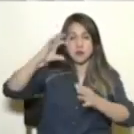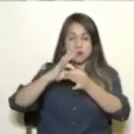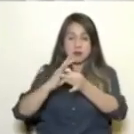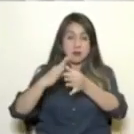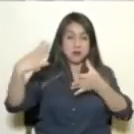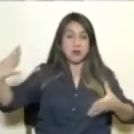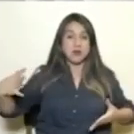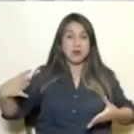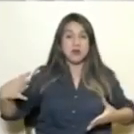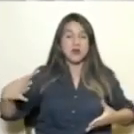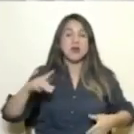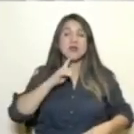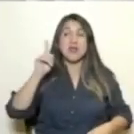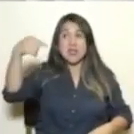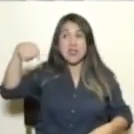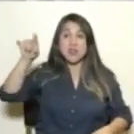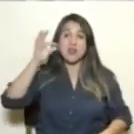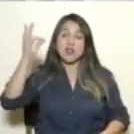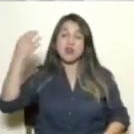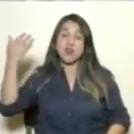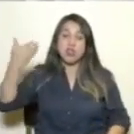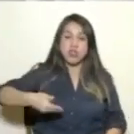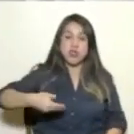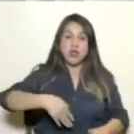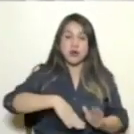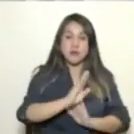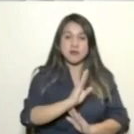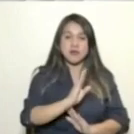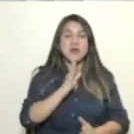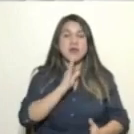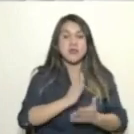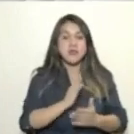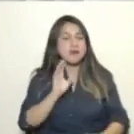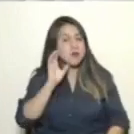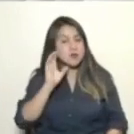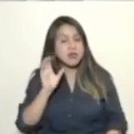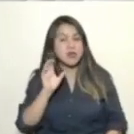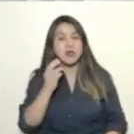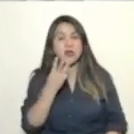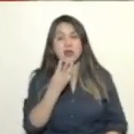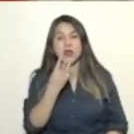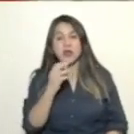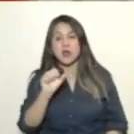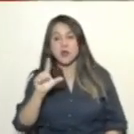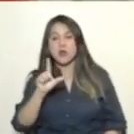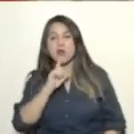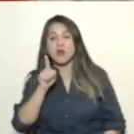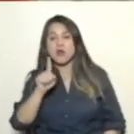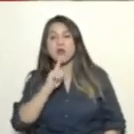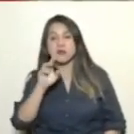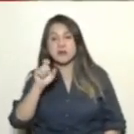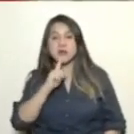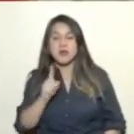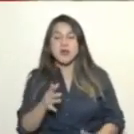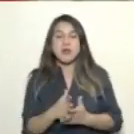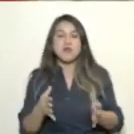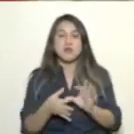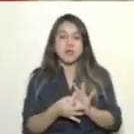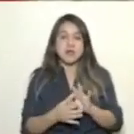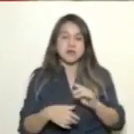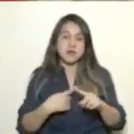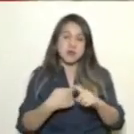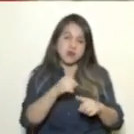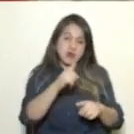aquellos que tienen que dar más, que escuchen a Wall Street. Una vez. Muchas gracias, don Ricardo, por